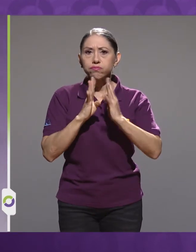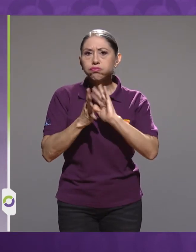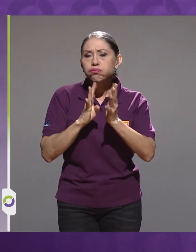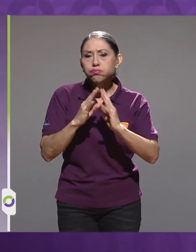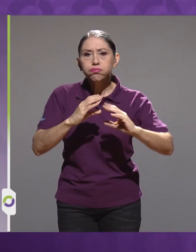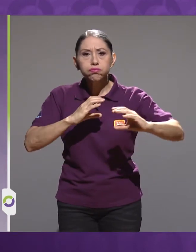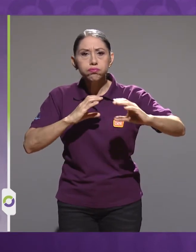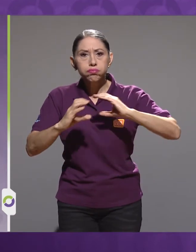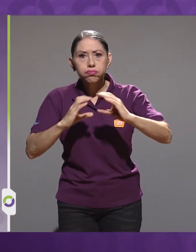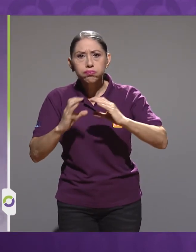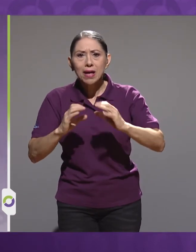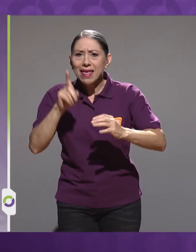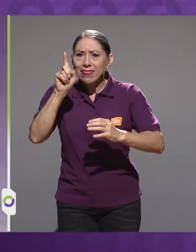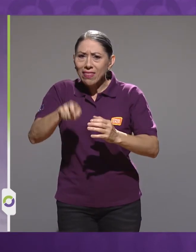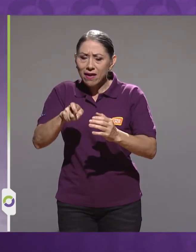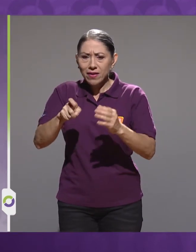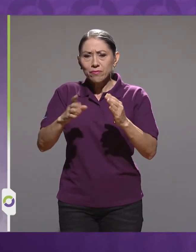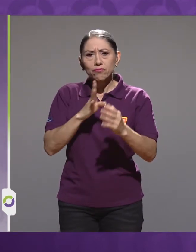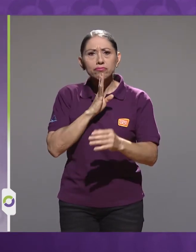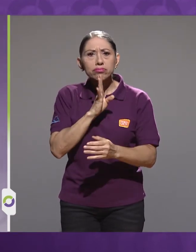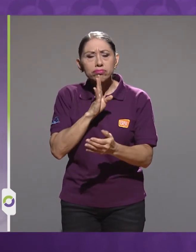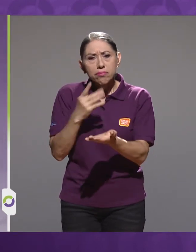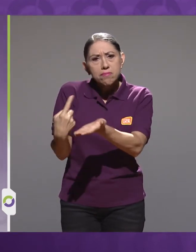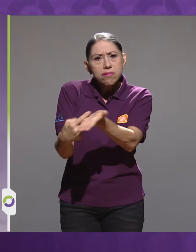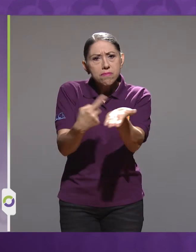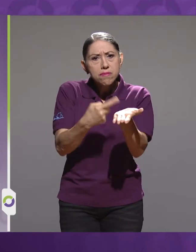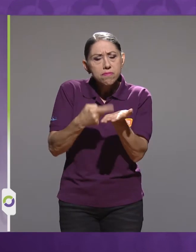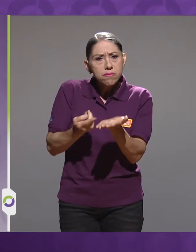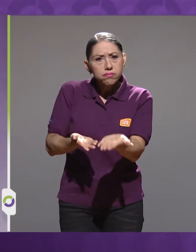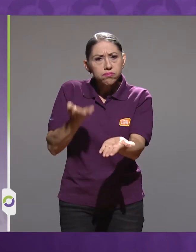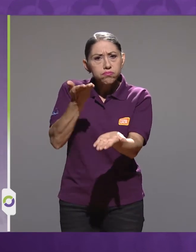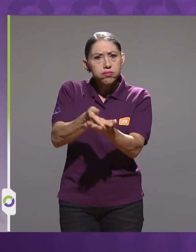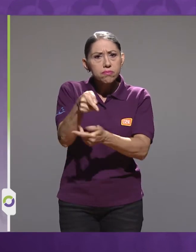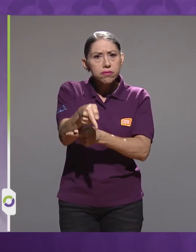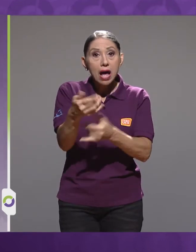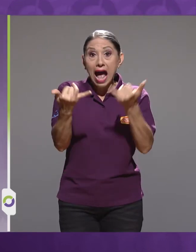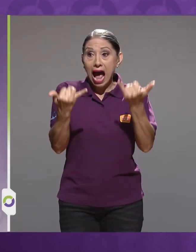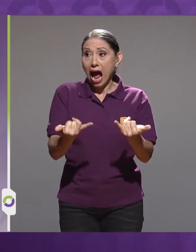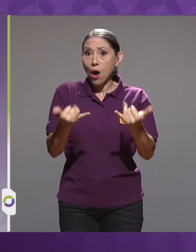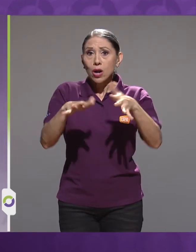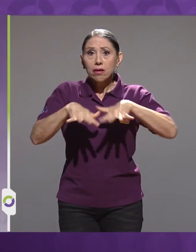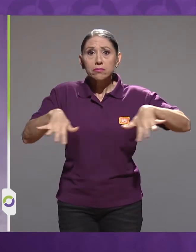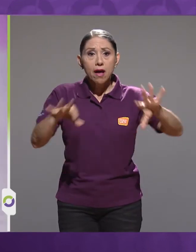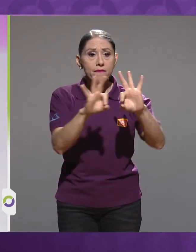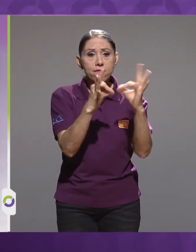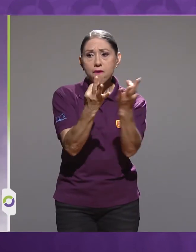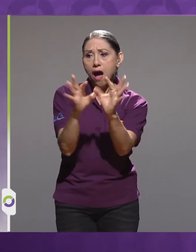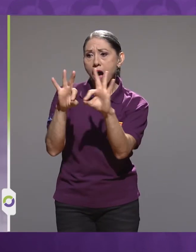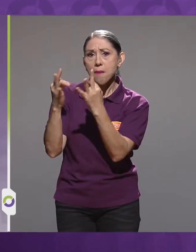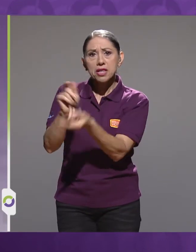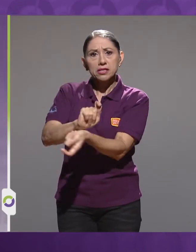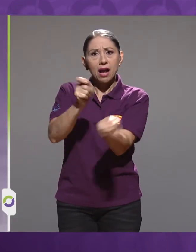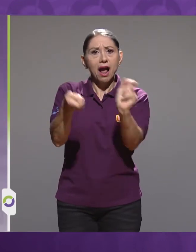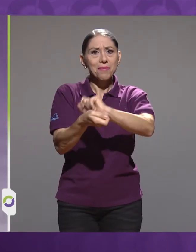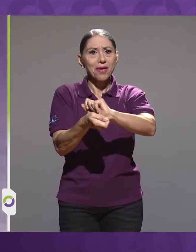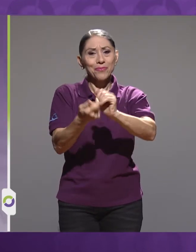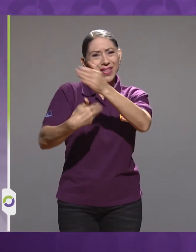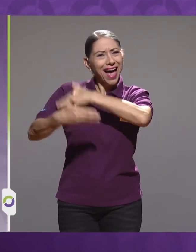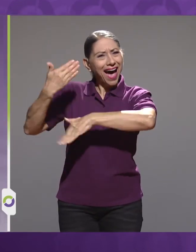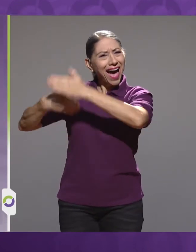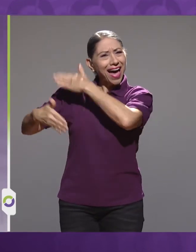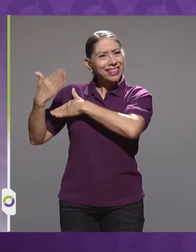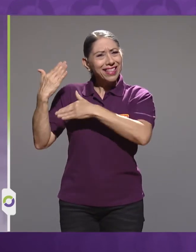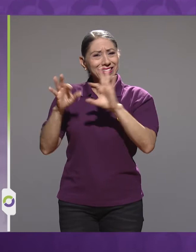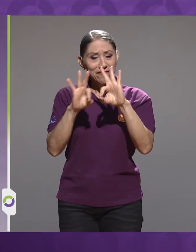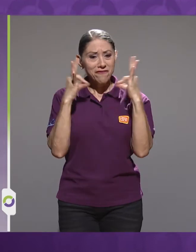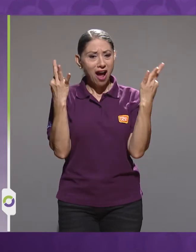que conversar y seguir poniéndolo en la mesa, porque además la estructura de las familias ha cambiado. Antes las